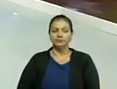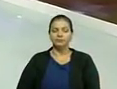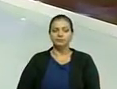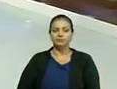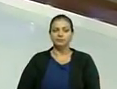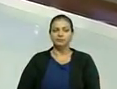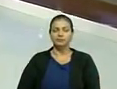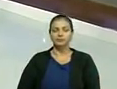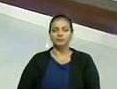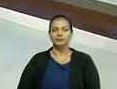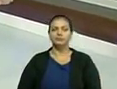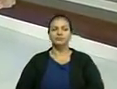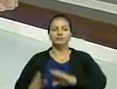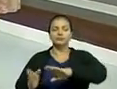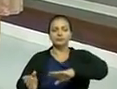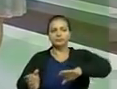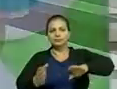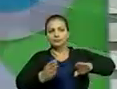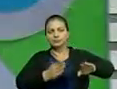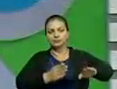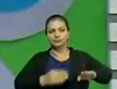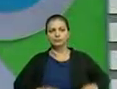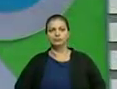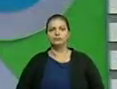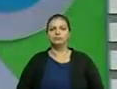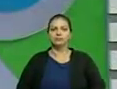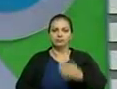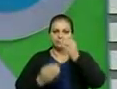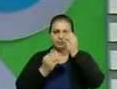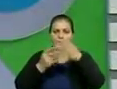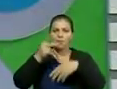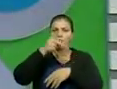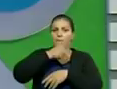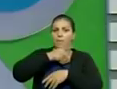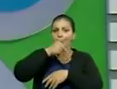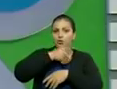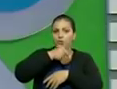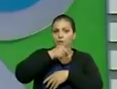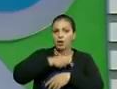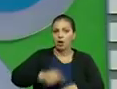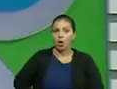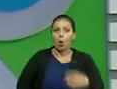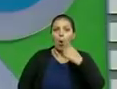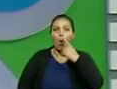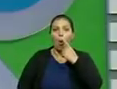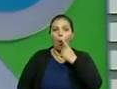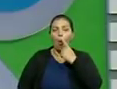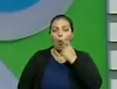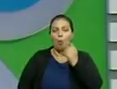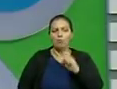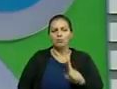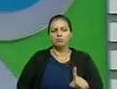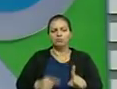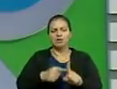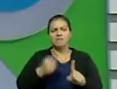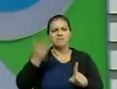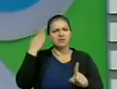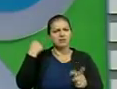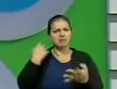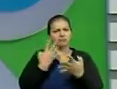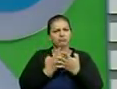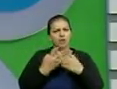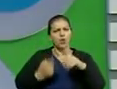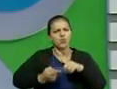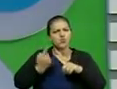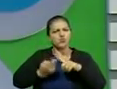Asesinan también con varios impactos de bala a un ciudadano en Puerto Viejo, provincia de Manabí. El occiso registraba 7 detenciones y, según